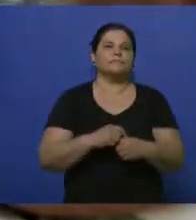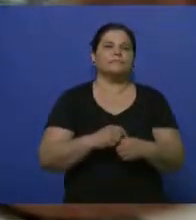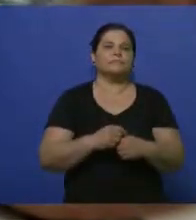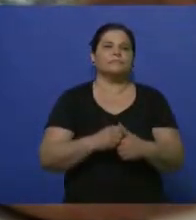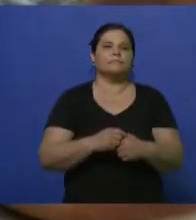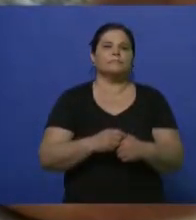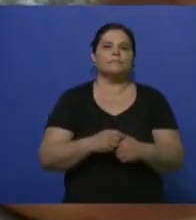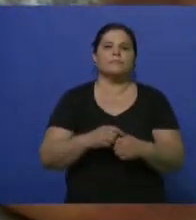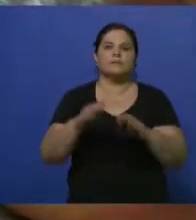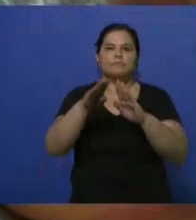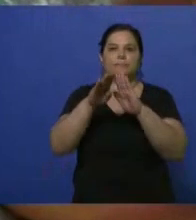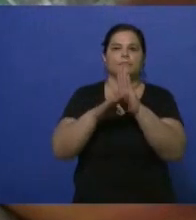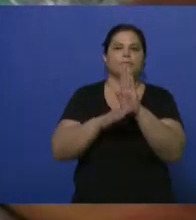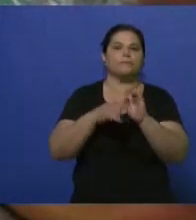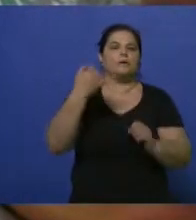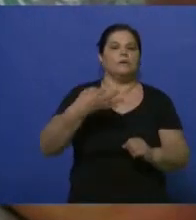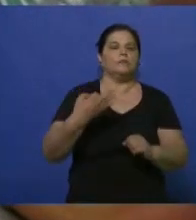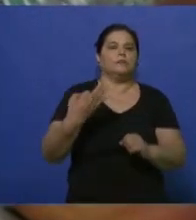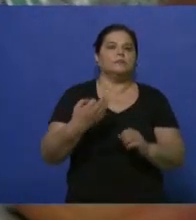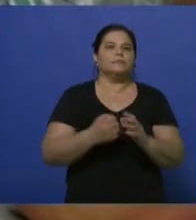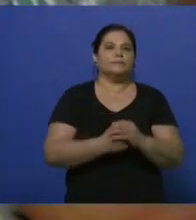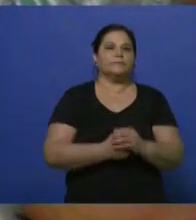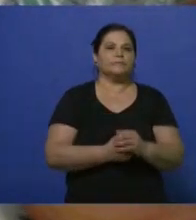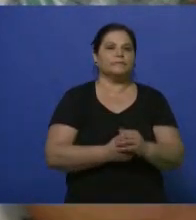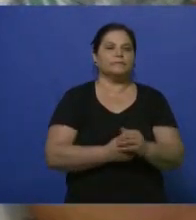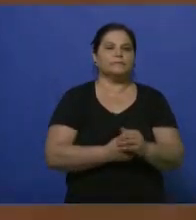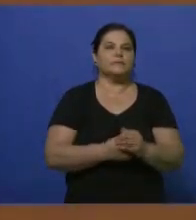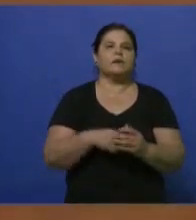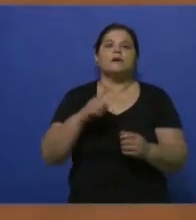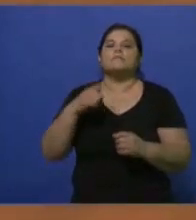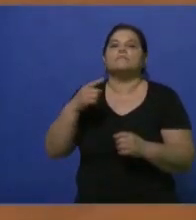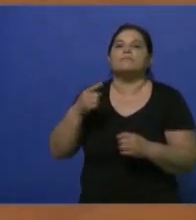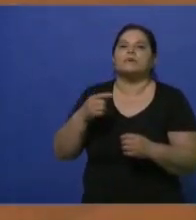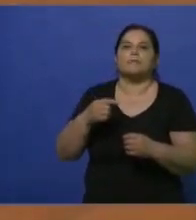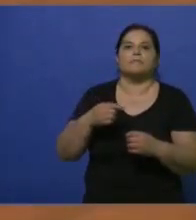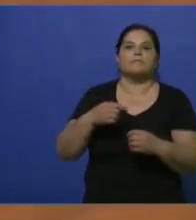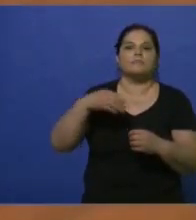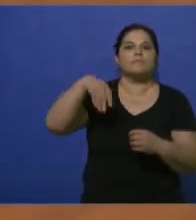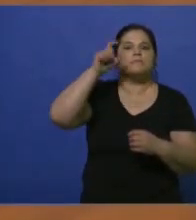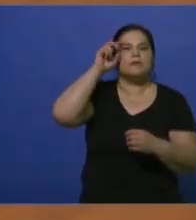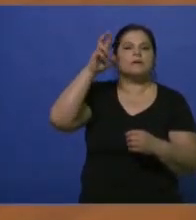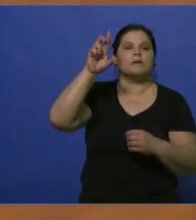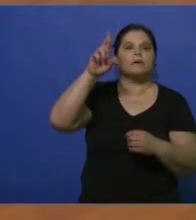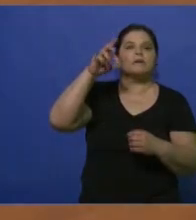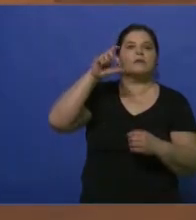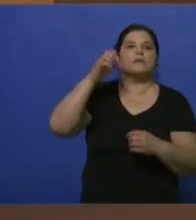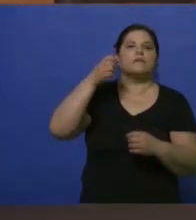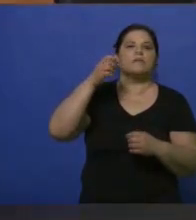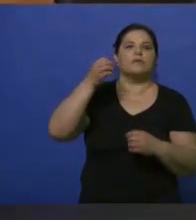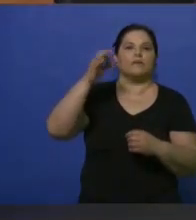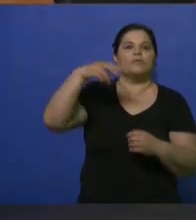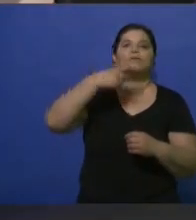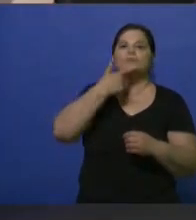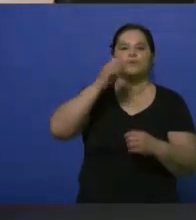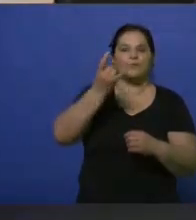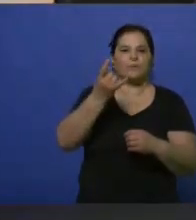interanual. Nuestro mayor socio, no sé si la palabra es socio, quizás sea incorrecto, pero con quien dentro de Mercosur más comercializamos, por lo que significa Brasil en cantidad de